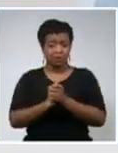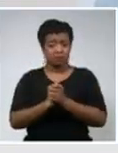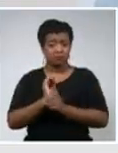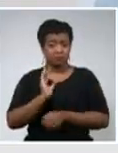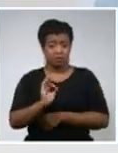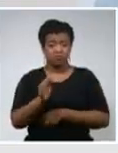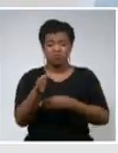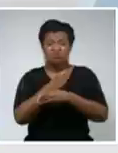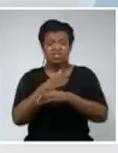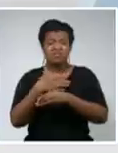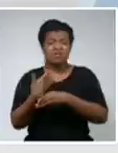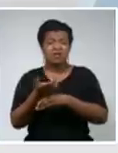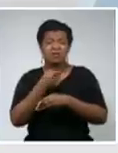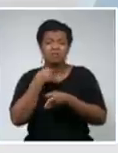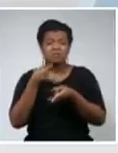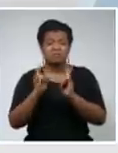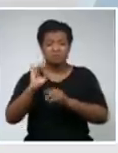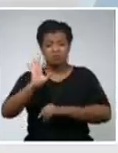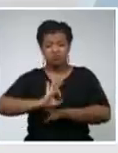una letalidad de